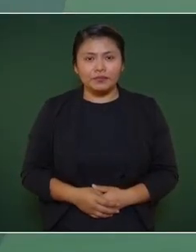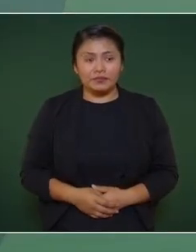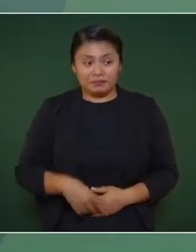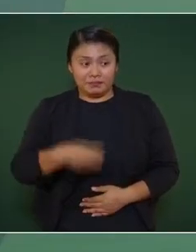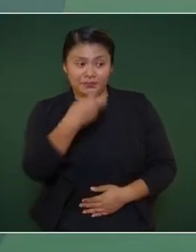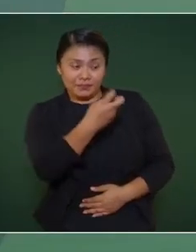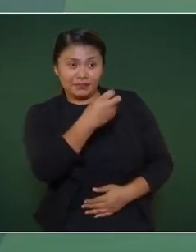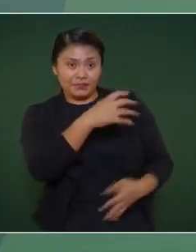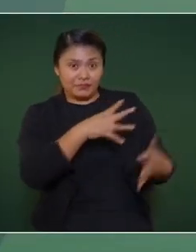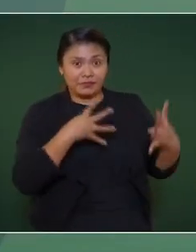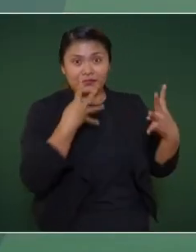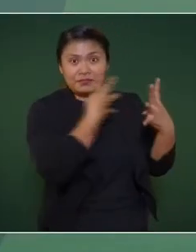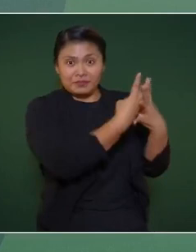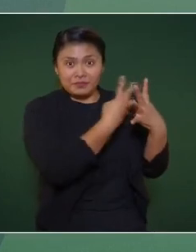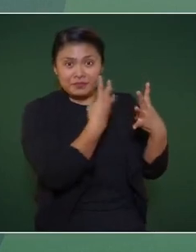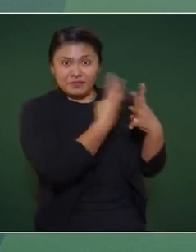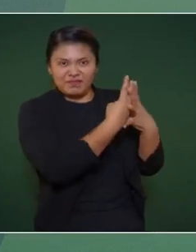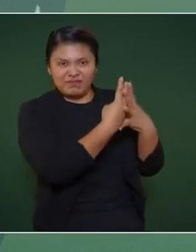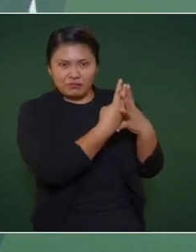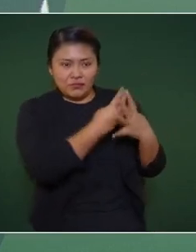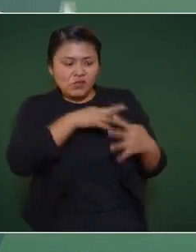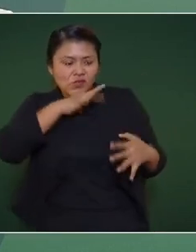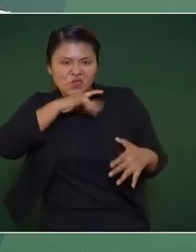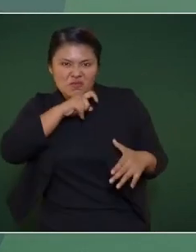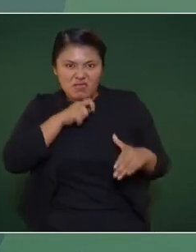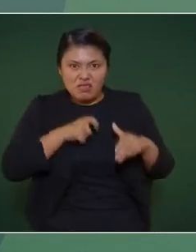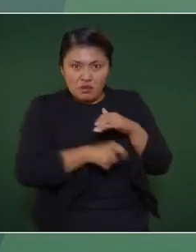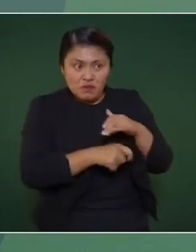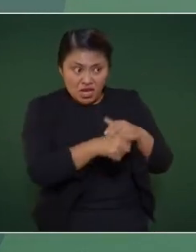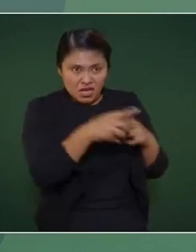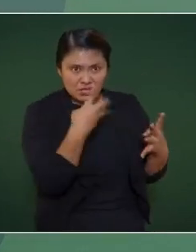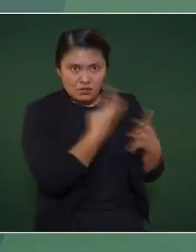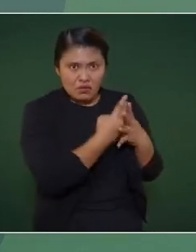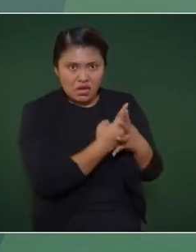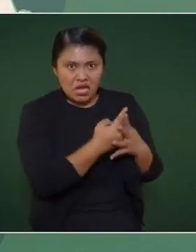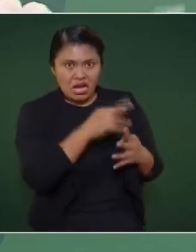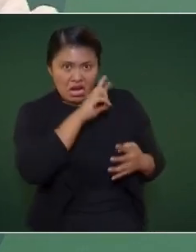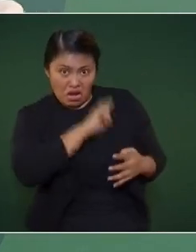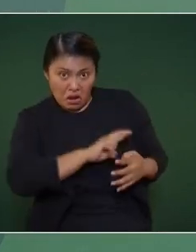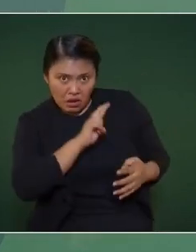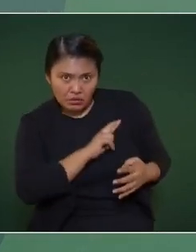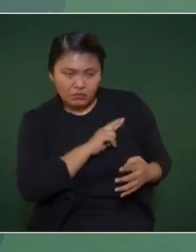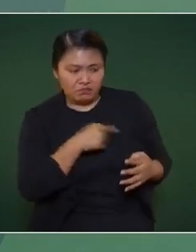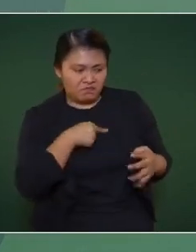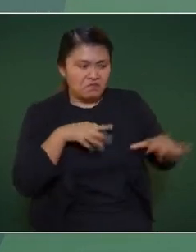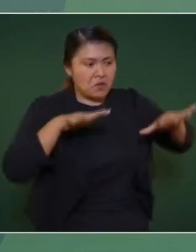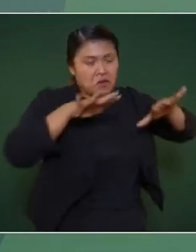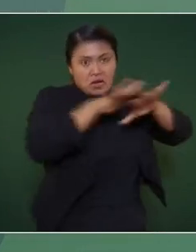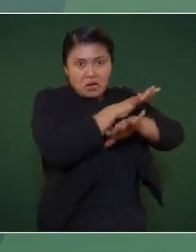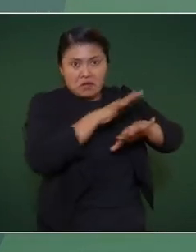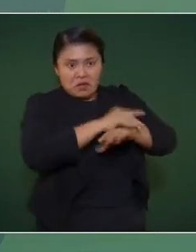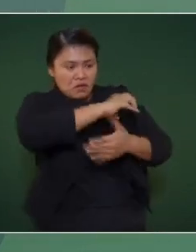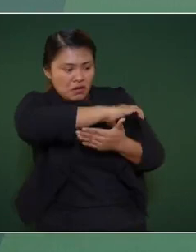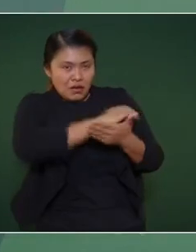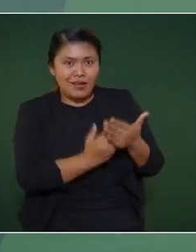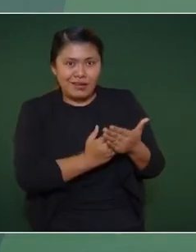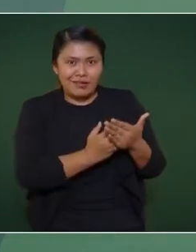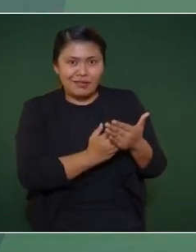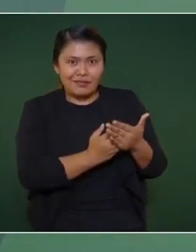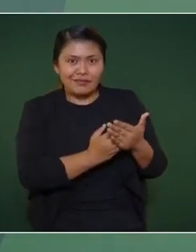reclusorios, ¿no?, de la corrupción, de esos reclusorios privados, porque se modificaron los contratos,